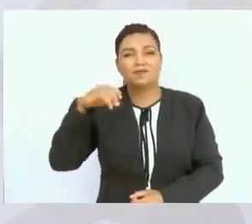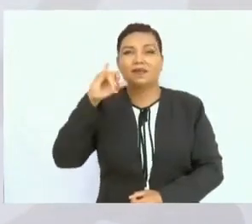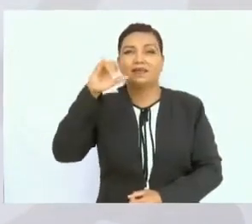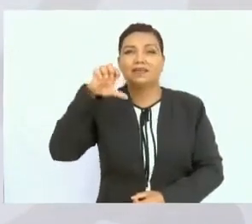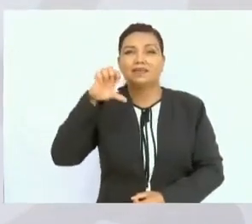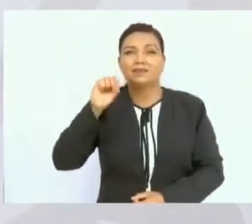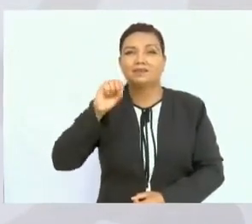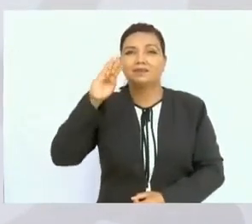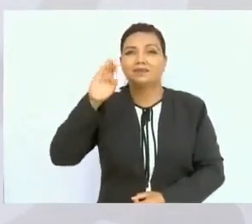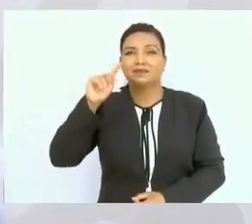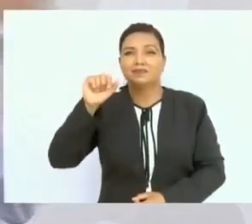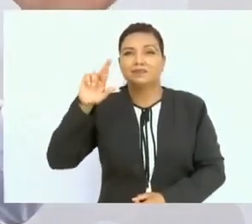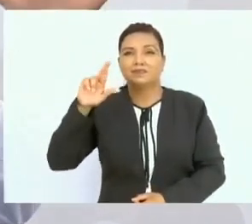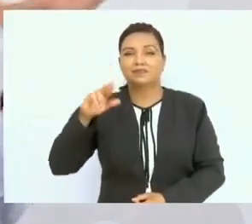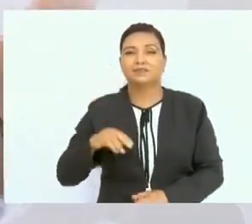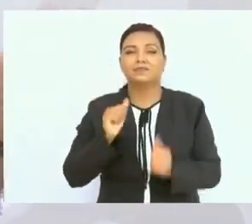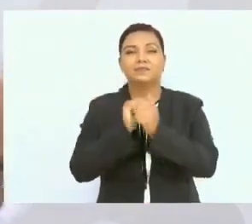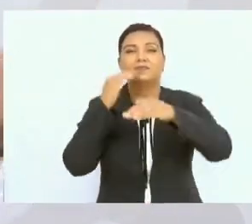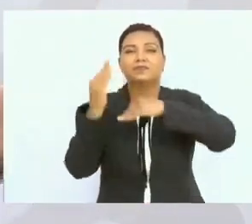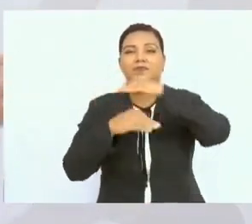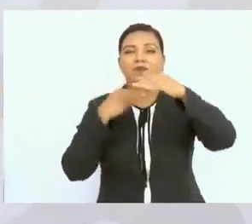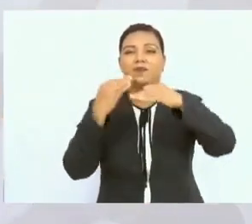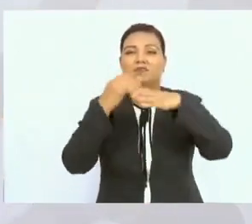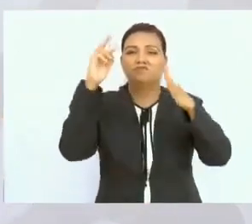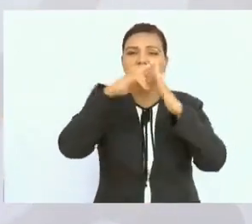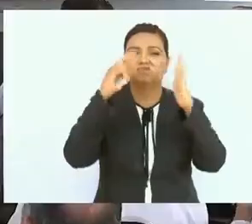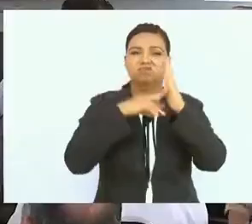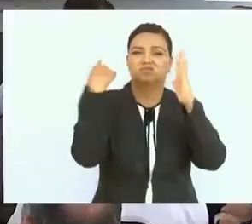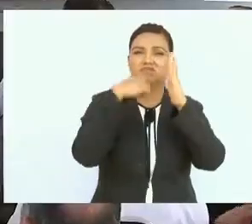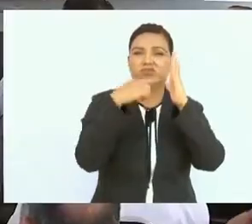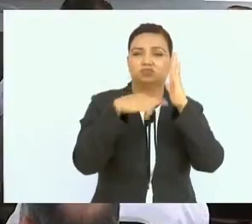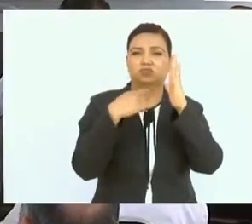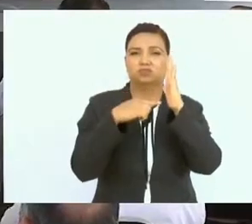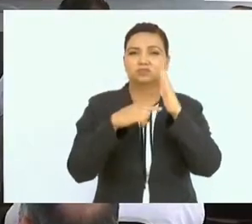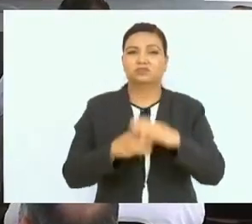IMSS Bienestar. Con todas esas condiciones,